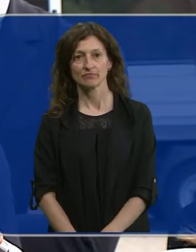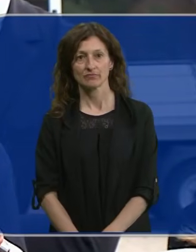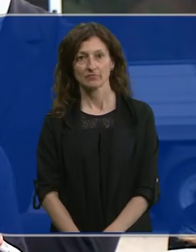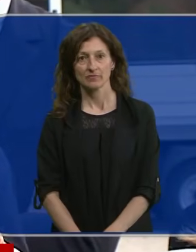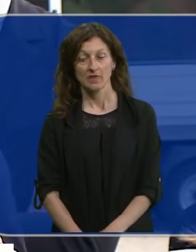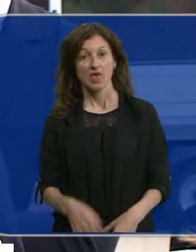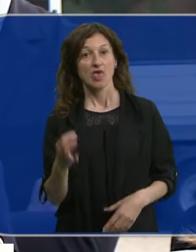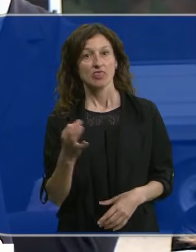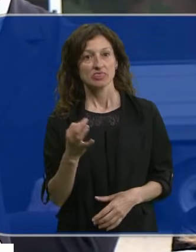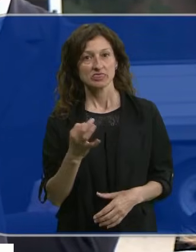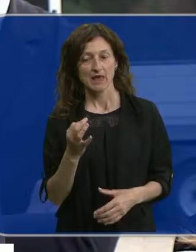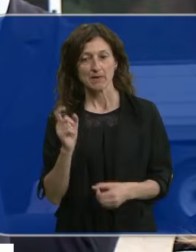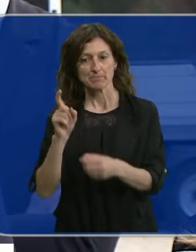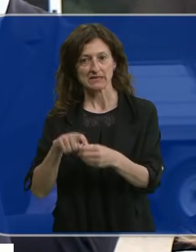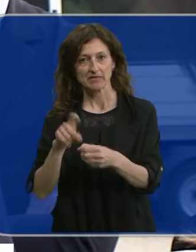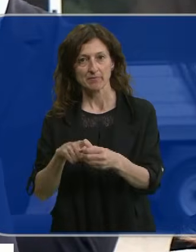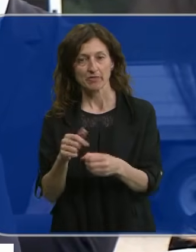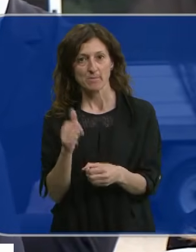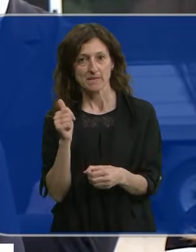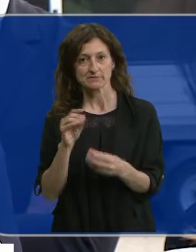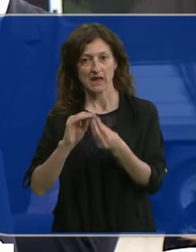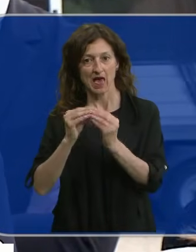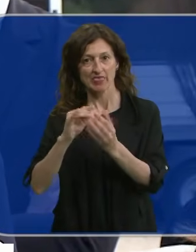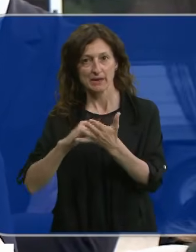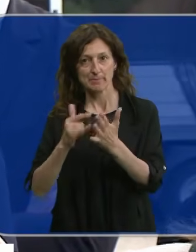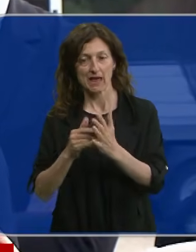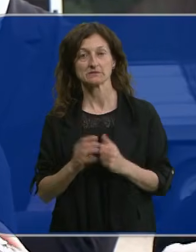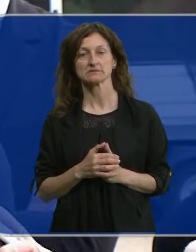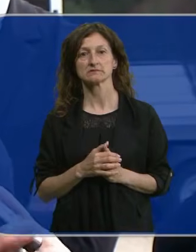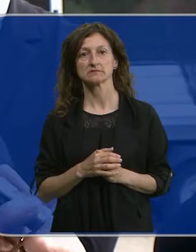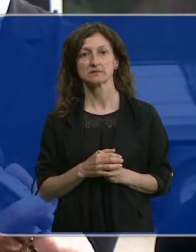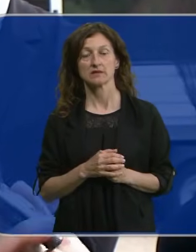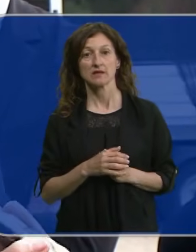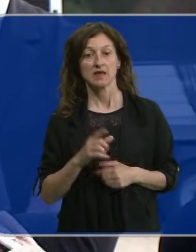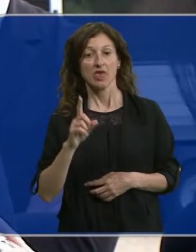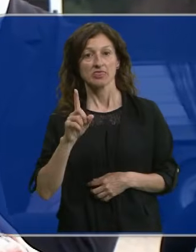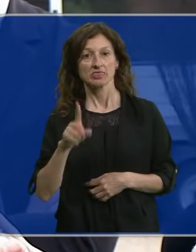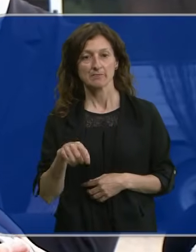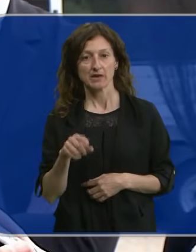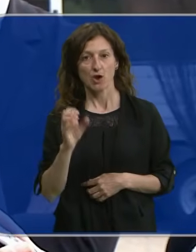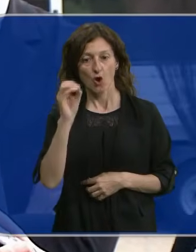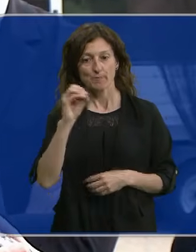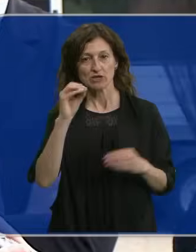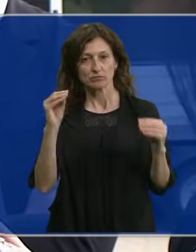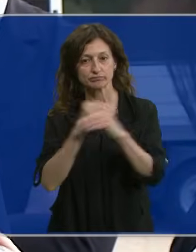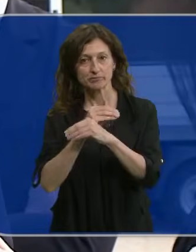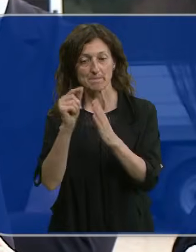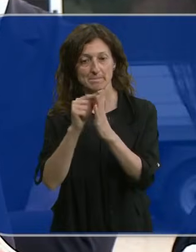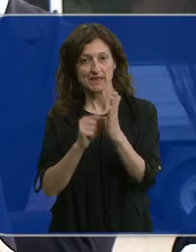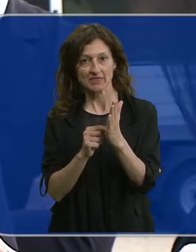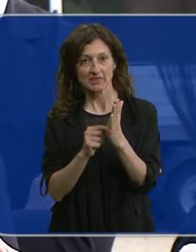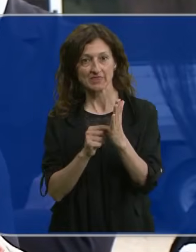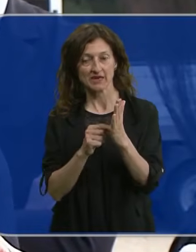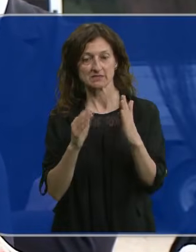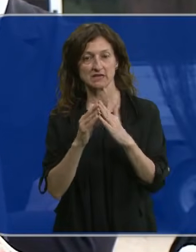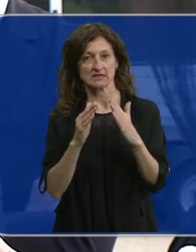Consideramos que teníamos que haber tenido una mayor participación a la hora de elaborar ese plan. Y después tenemos discrepancia también con algunas medidas del plan de